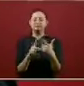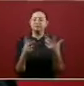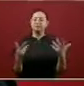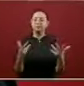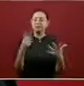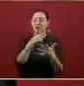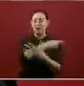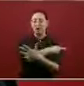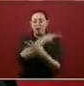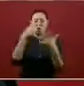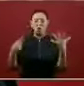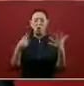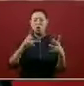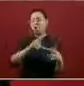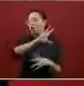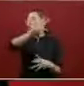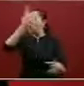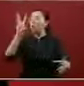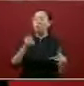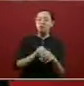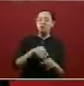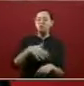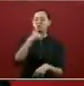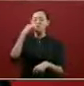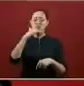Que no haya corrupción